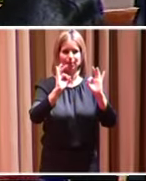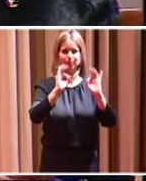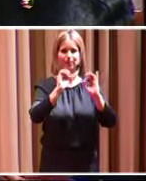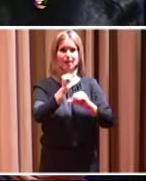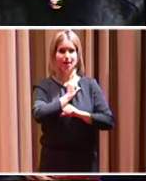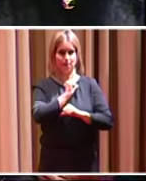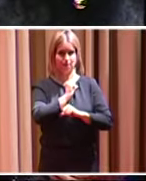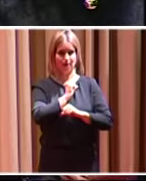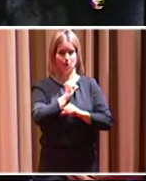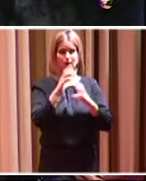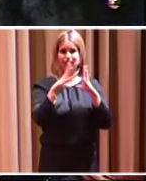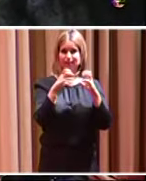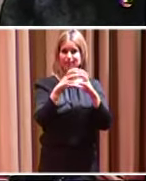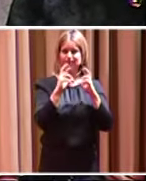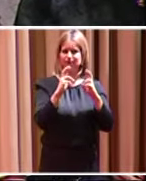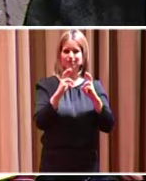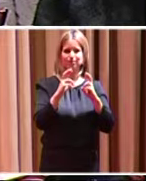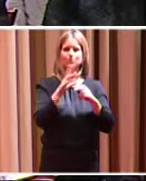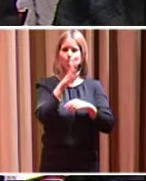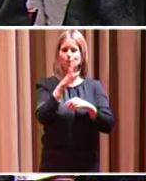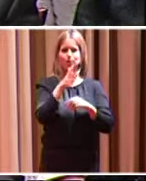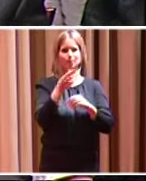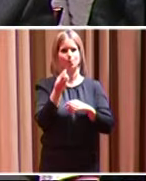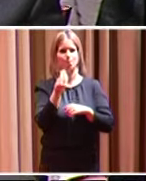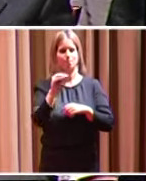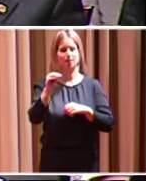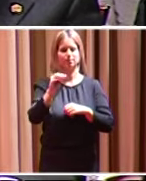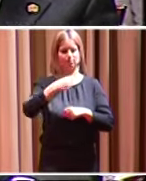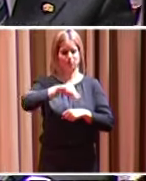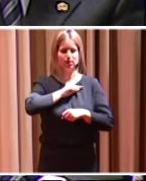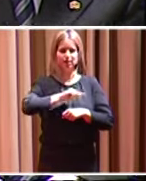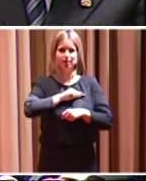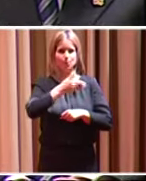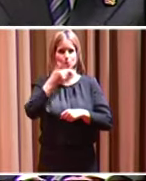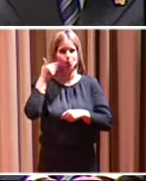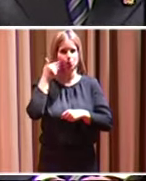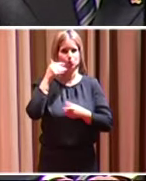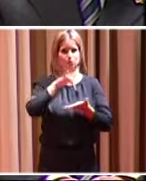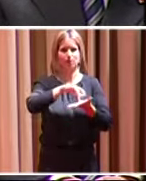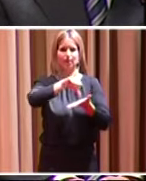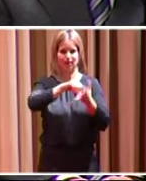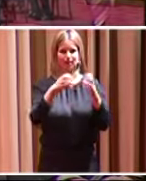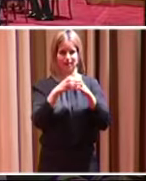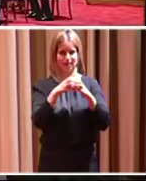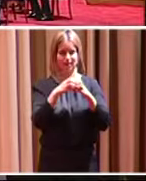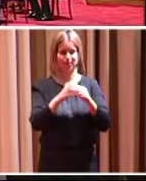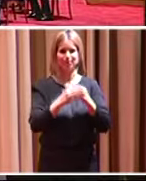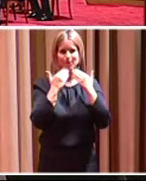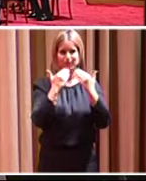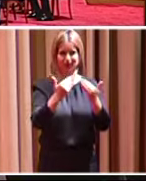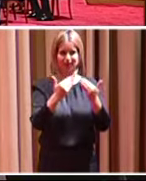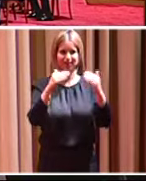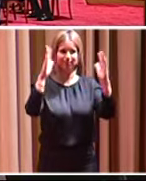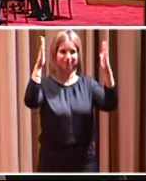espero y deseo que sea un motivo más para sentirnos orgullosos de nuestra ciudad, Granada. Muchas